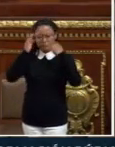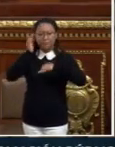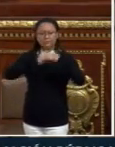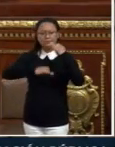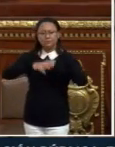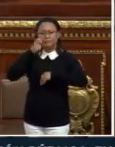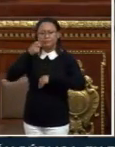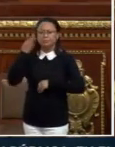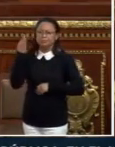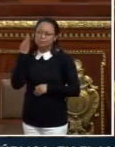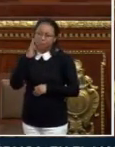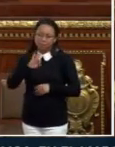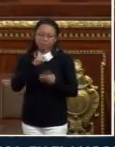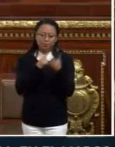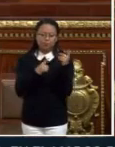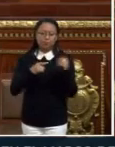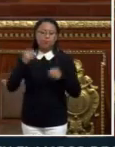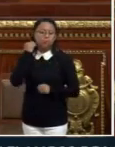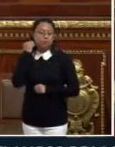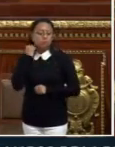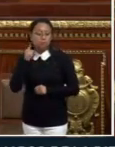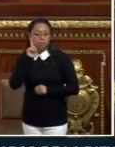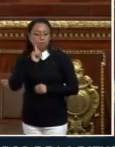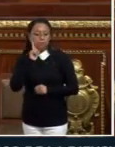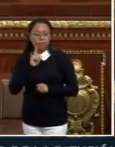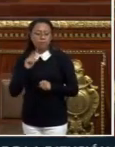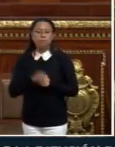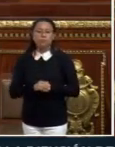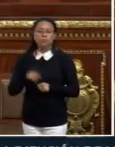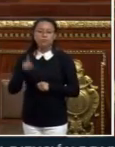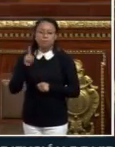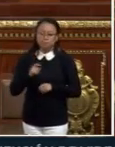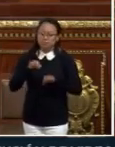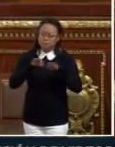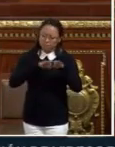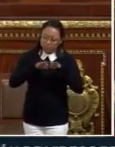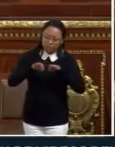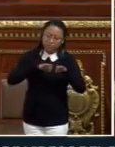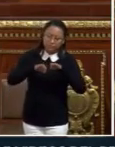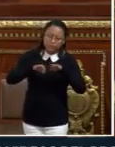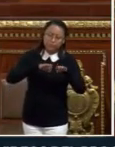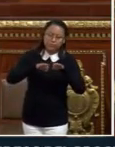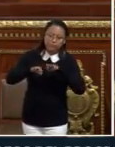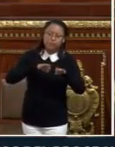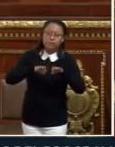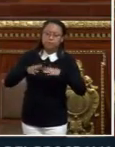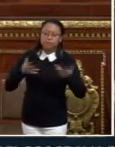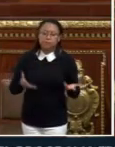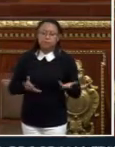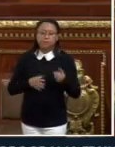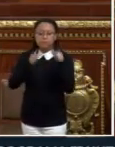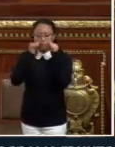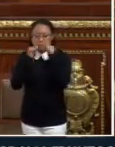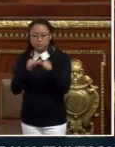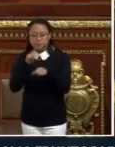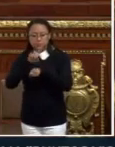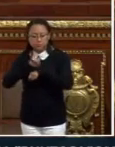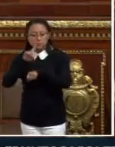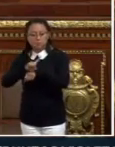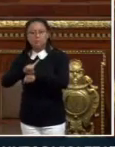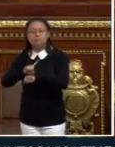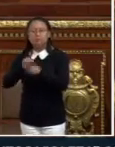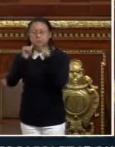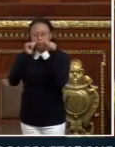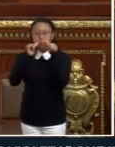de falsos? Las abogadas de las mujeres que se parten el lomo atendiendo todos los días casos bien complejos y bien